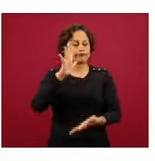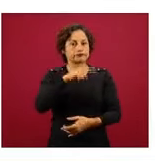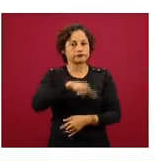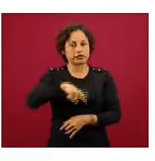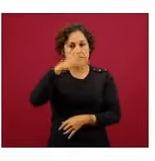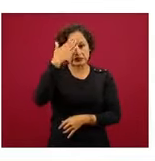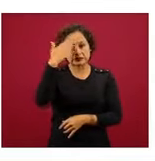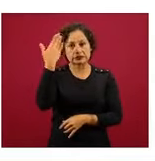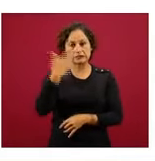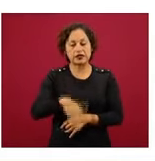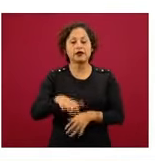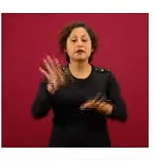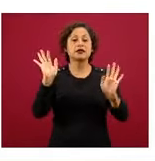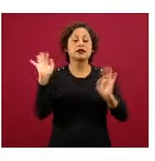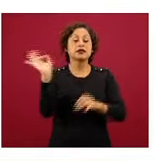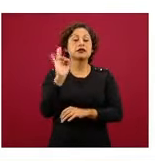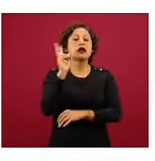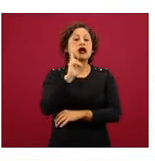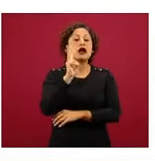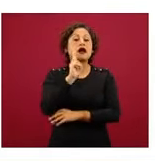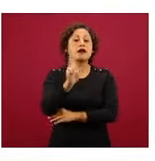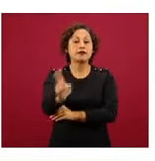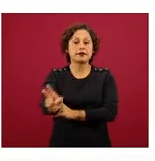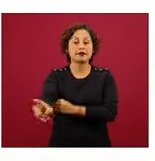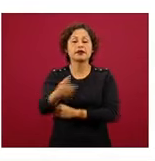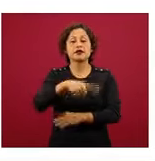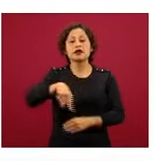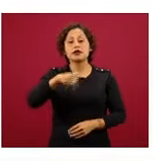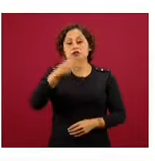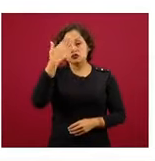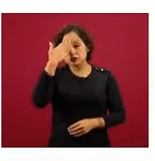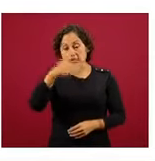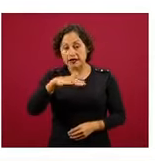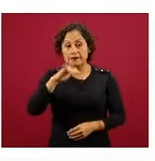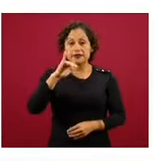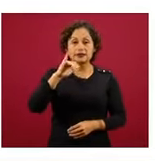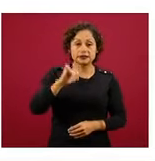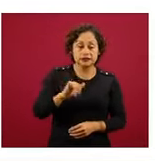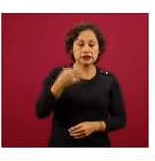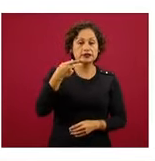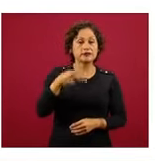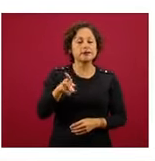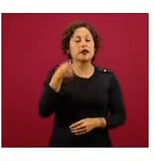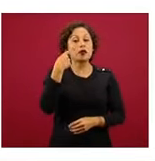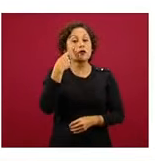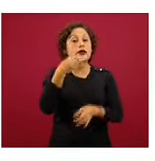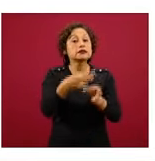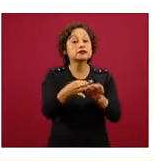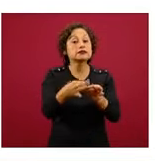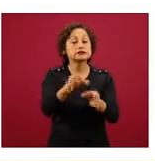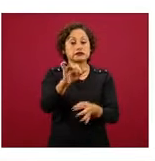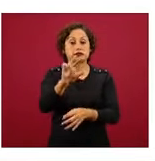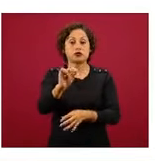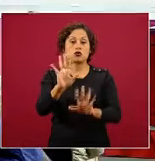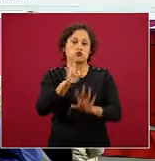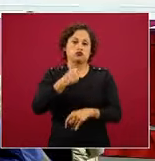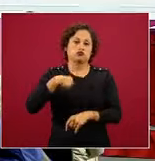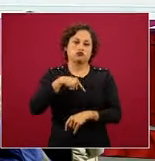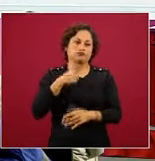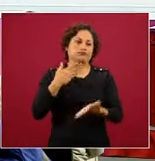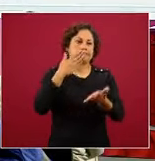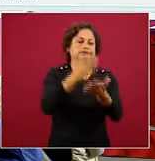hasta qué punto realmente son competentes. Eso no lo podemos asegurar. La siguiente, por favor.